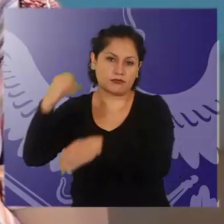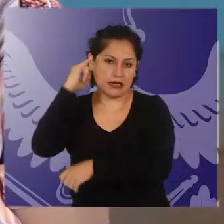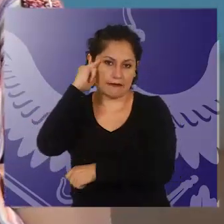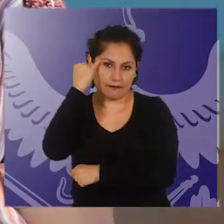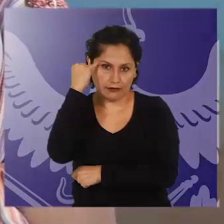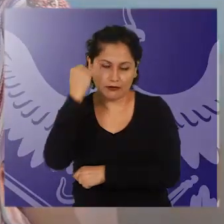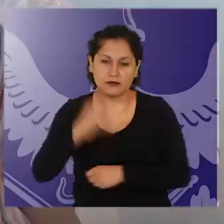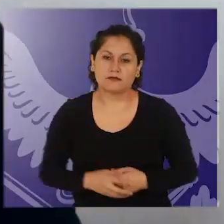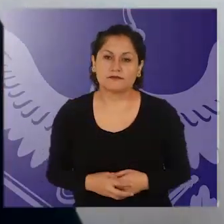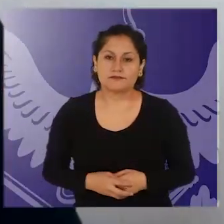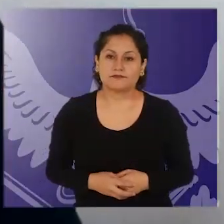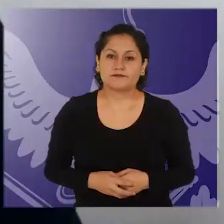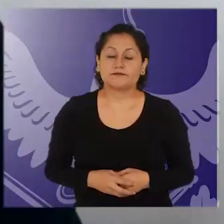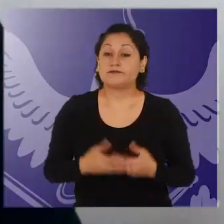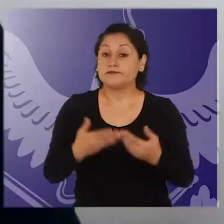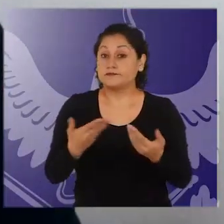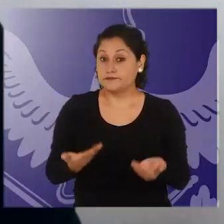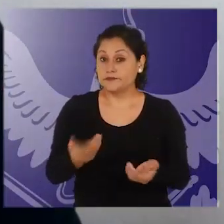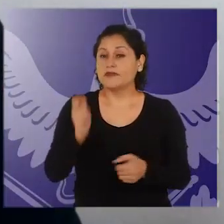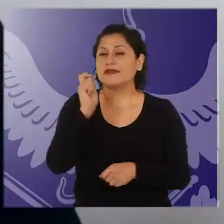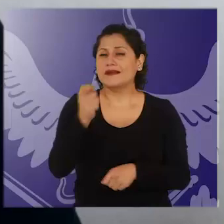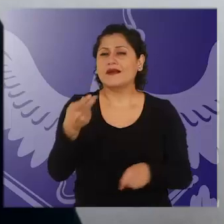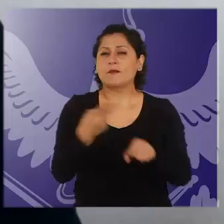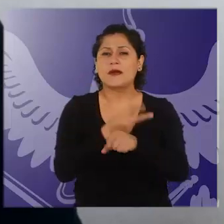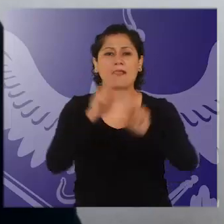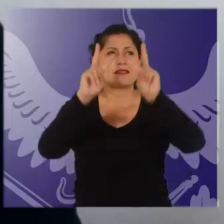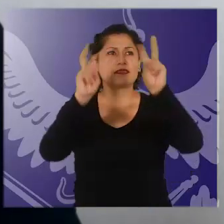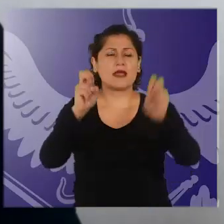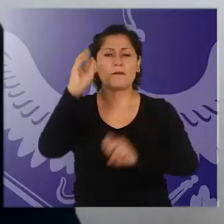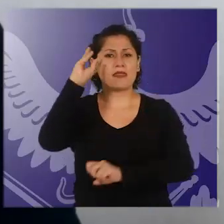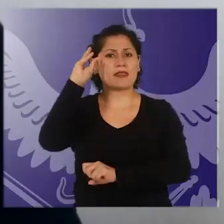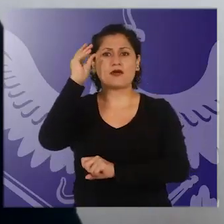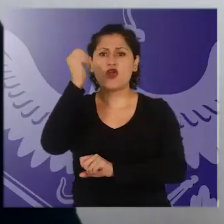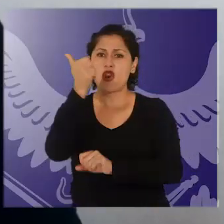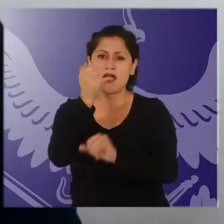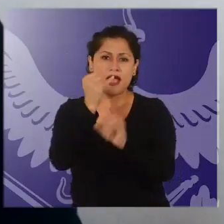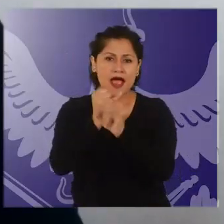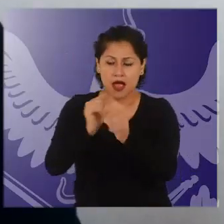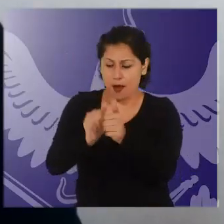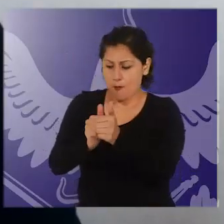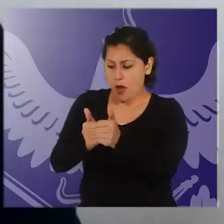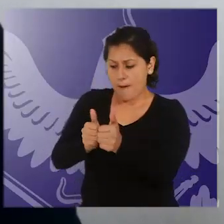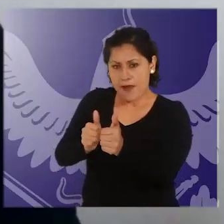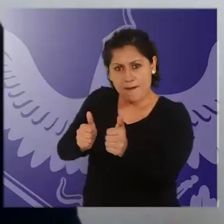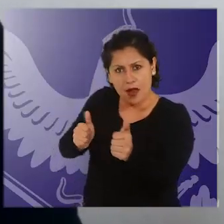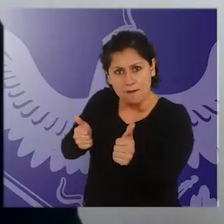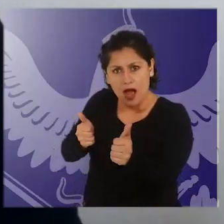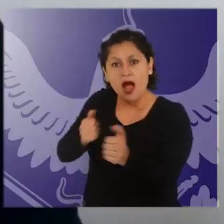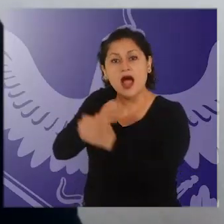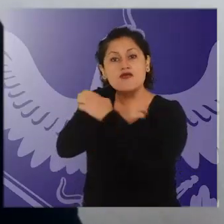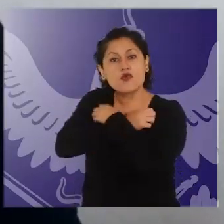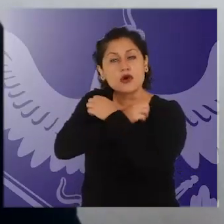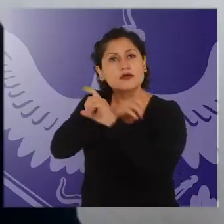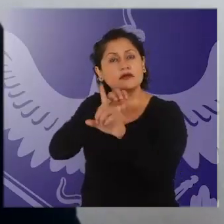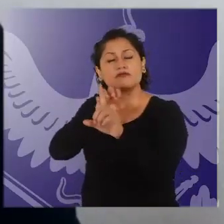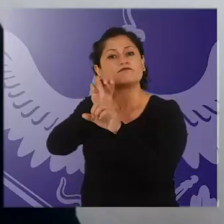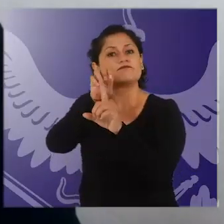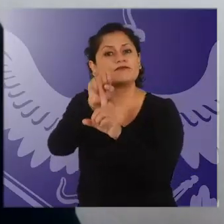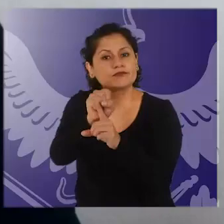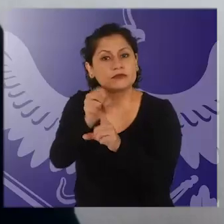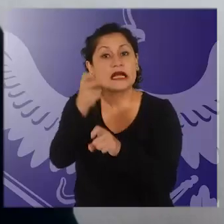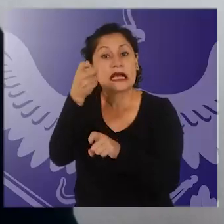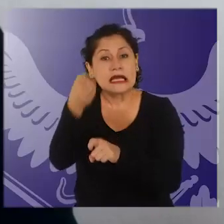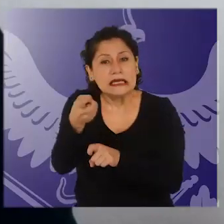indígena. Por otro lado, la brecha digital, el no tener acceso a la